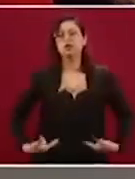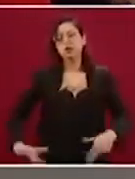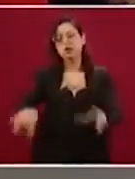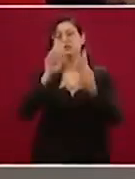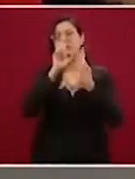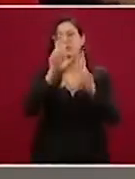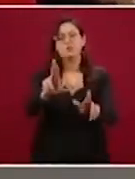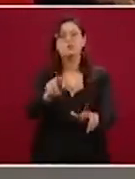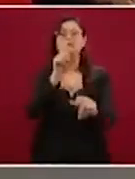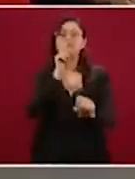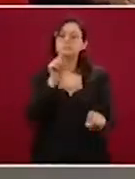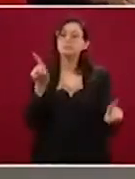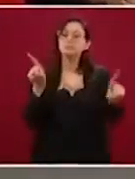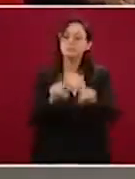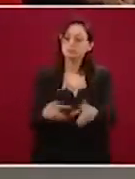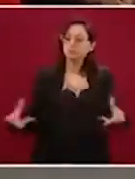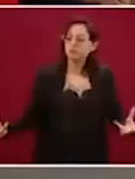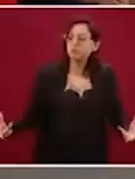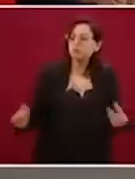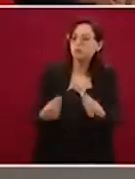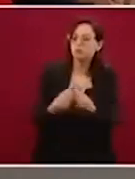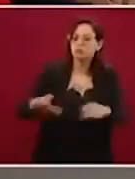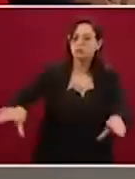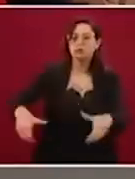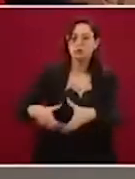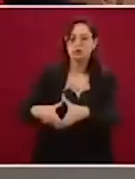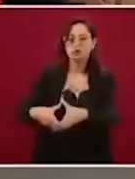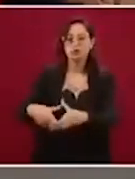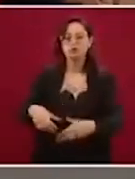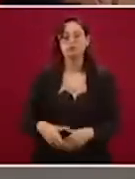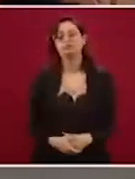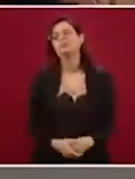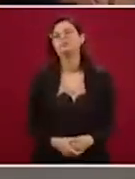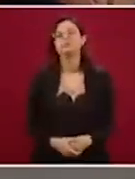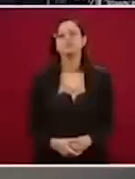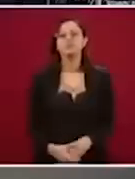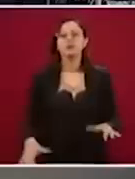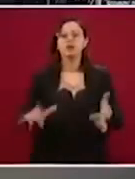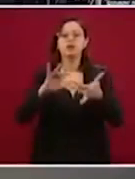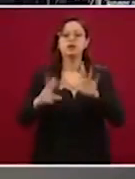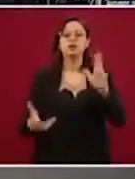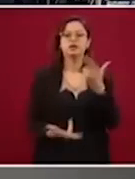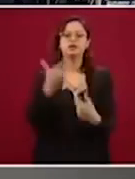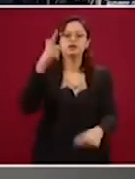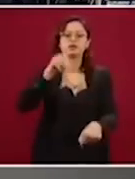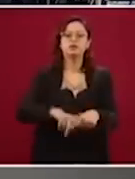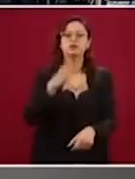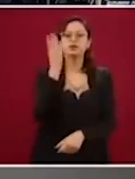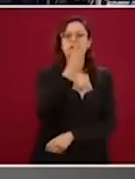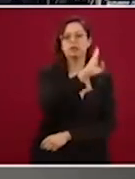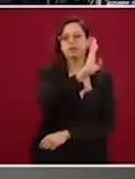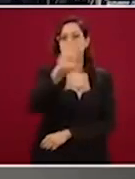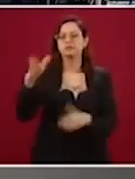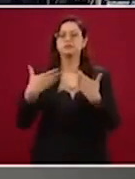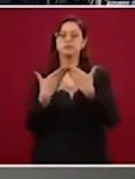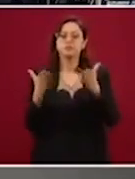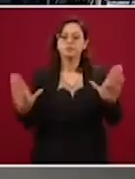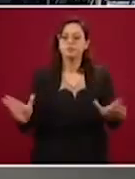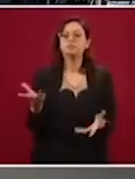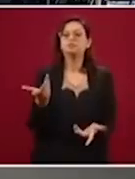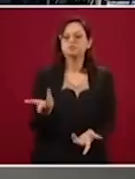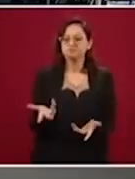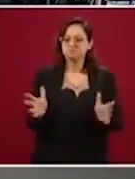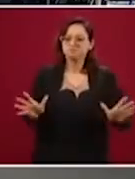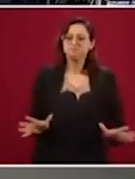de la mano de las comunidades desde la red nacional de bibliotecas públicas estamos generando un espacio para la